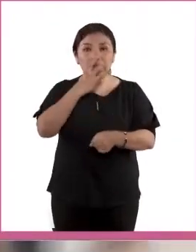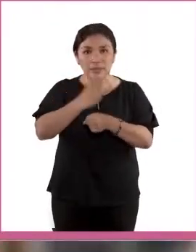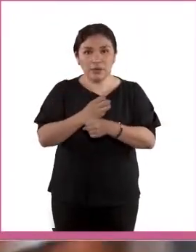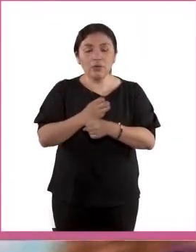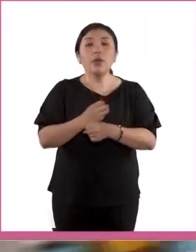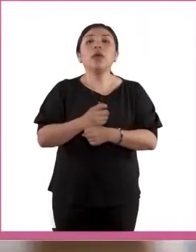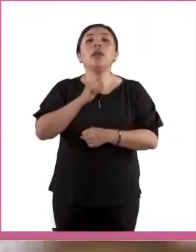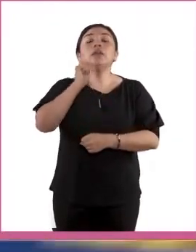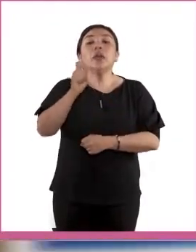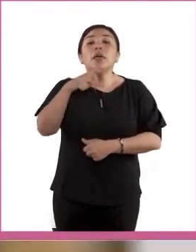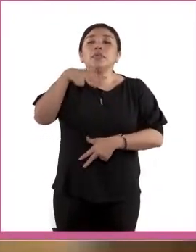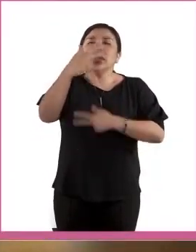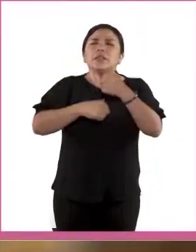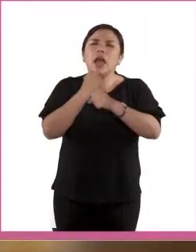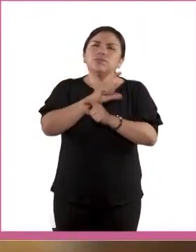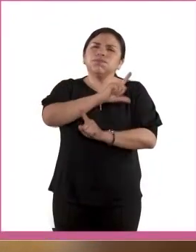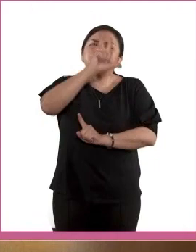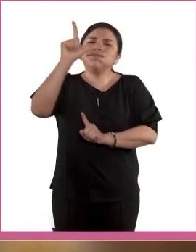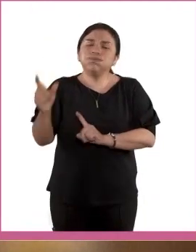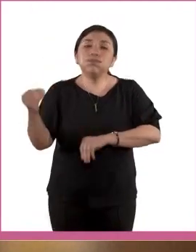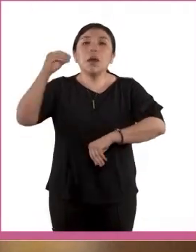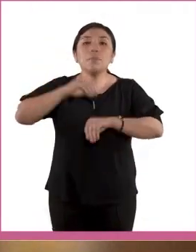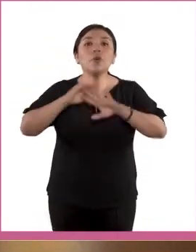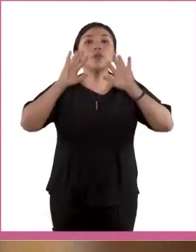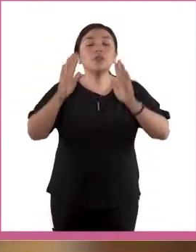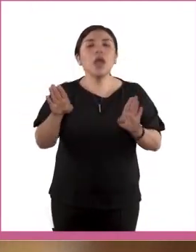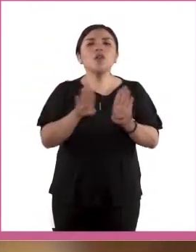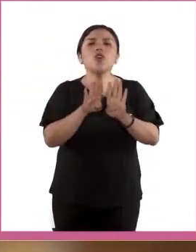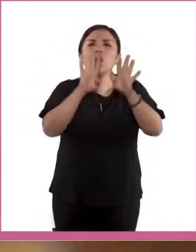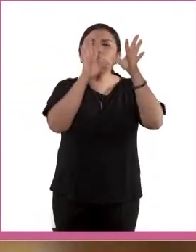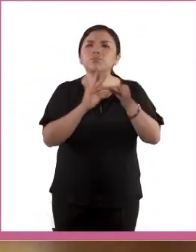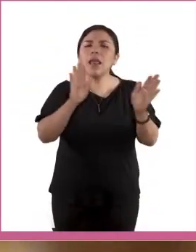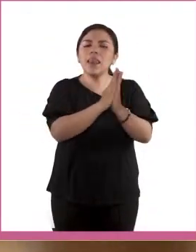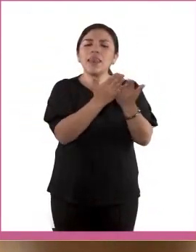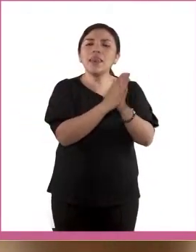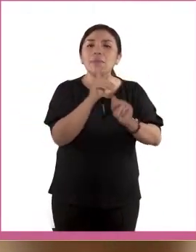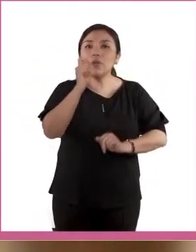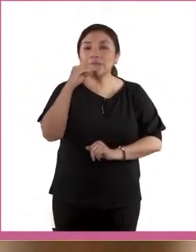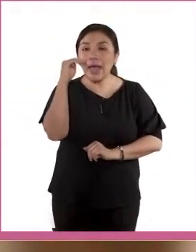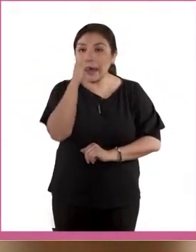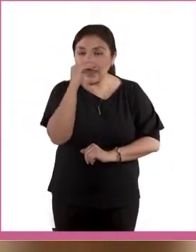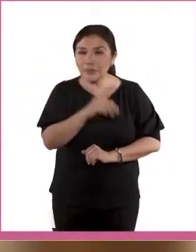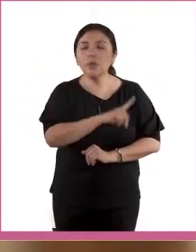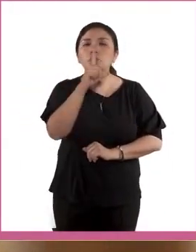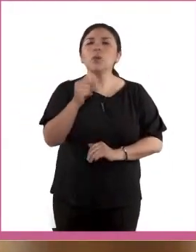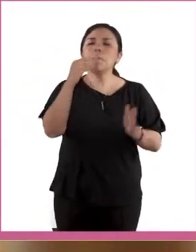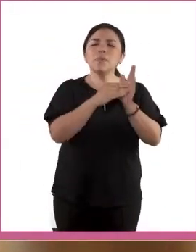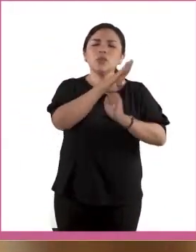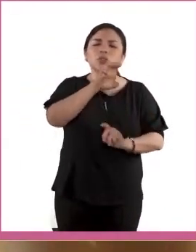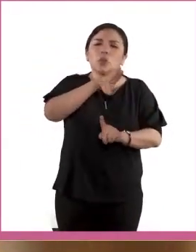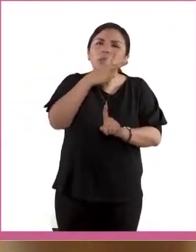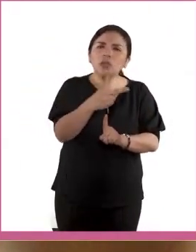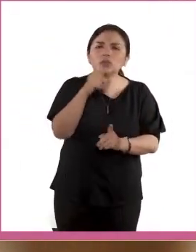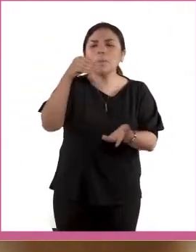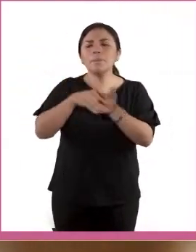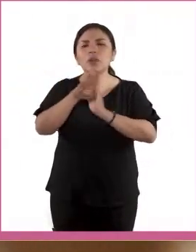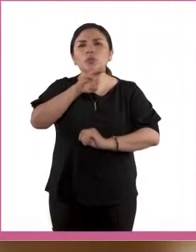reformó el artículo 3 y 13 años después aparecieron los textos gratuitos.